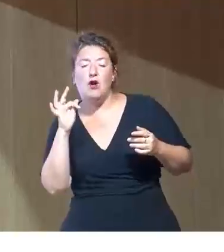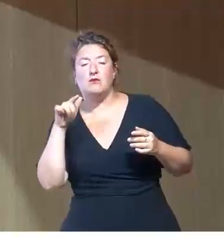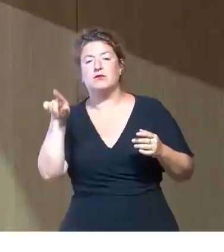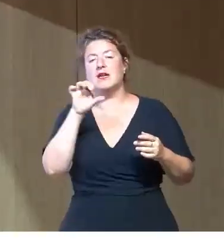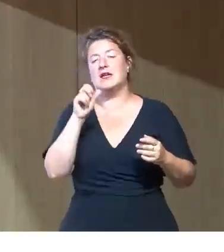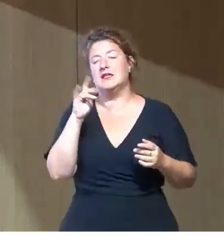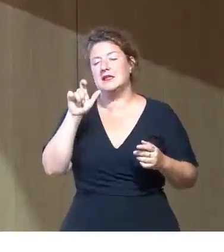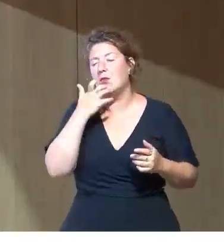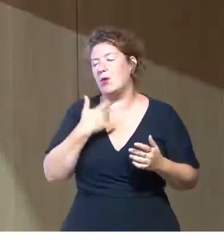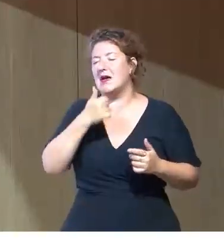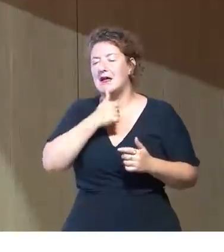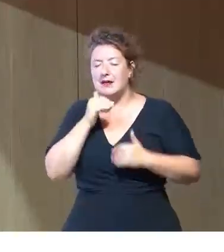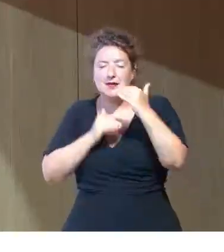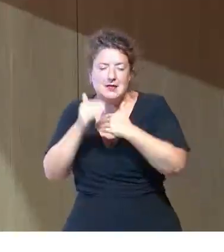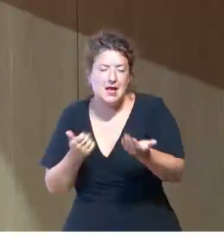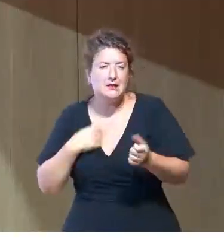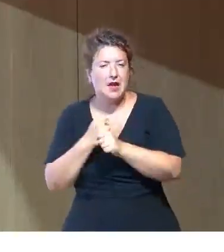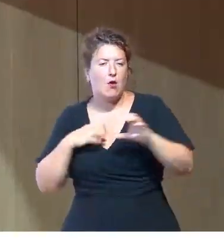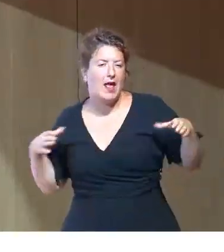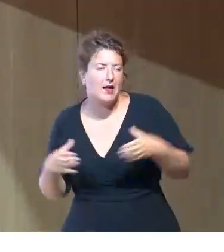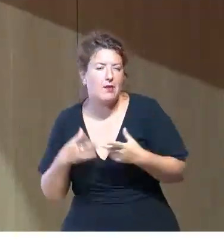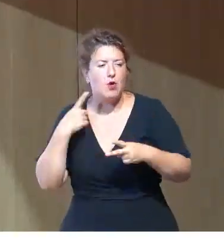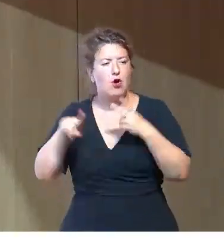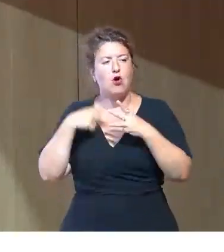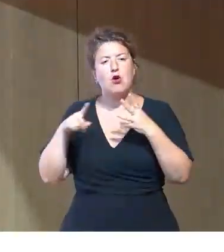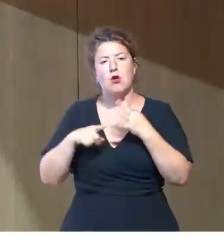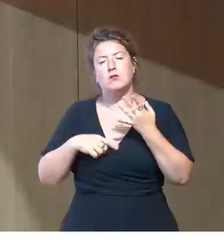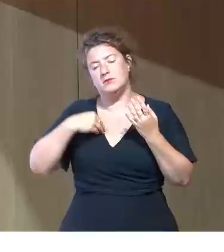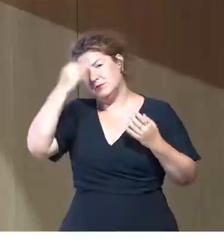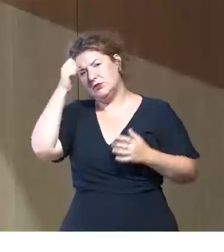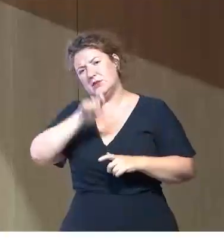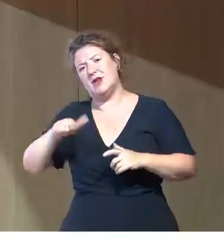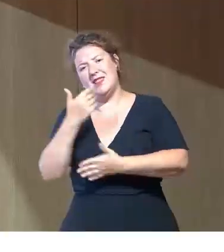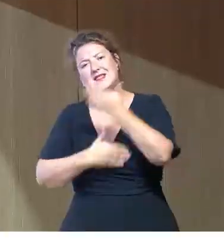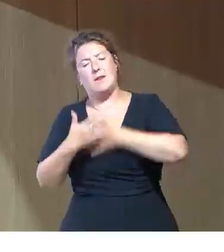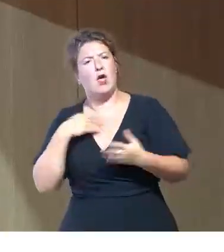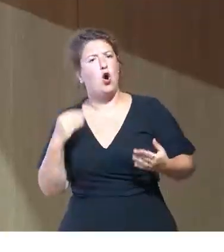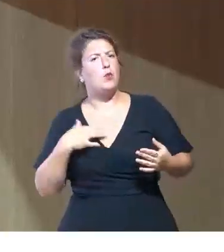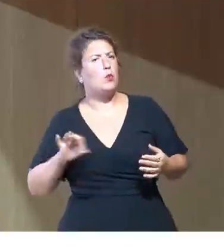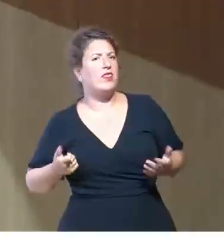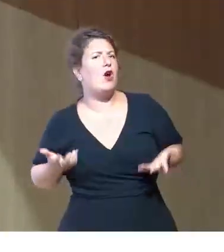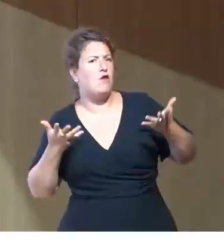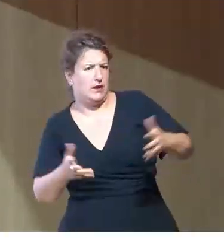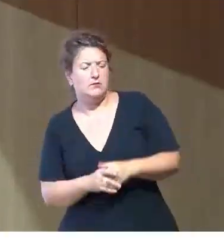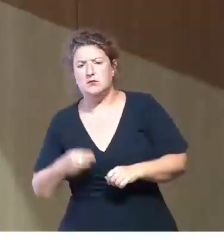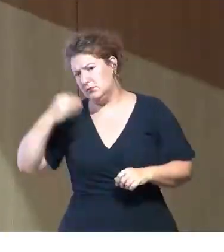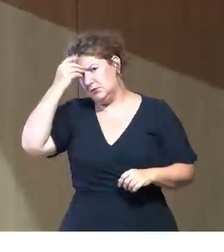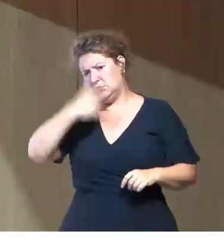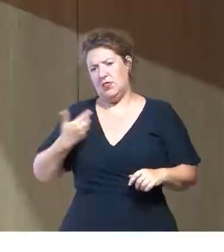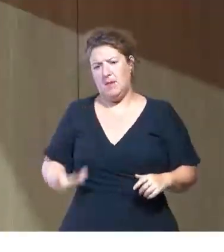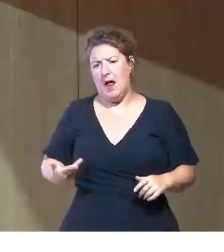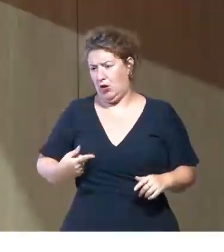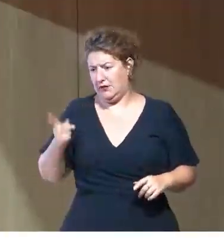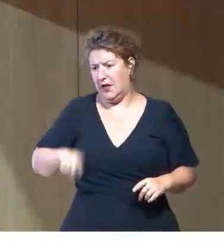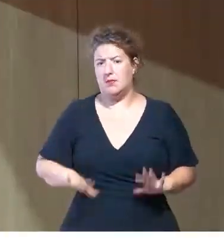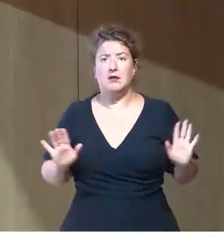resiliente trabajo en equipo no y que creo que muchas personas con discapacidad jóvenes también pueden aportar y que creo que también se tiene que valorar más por